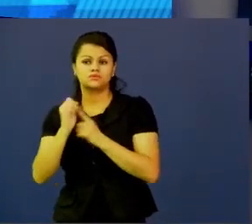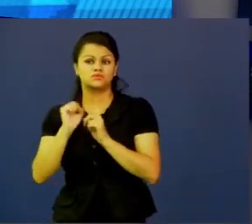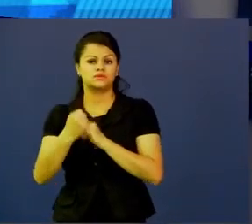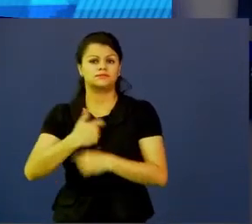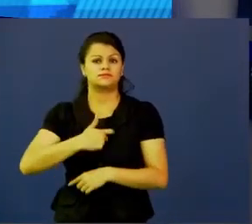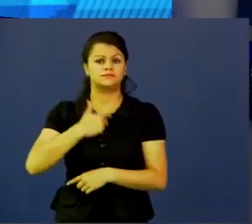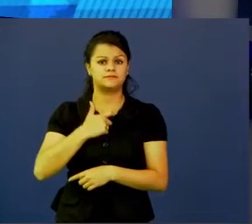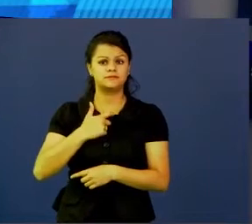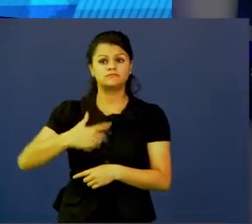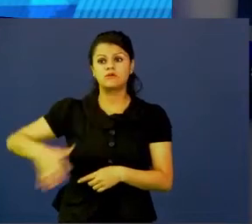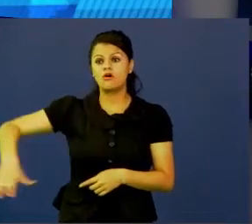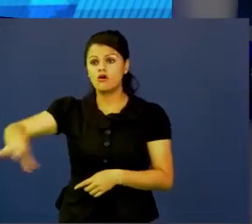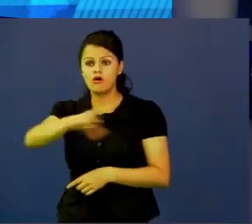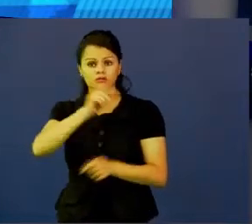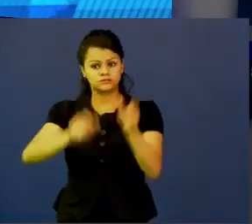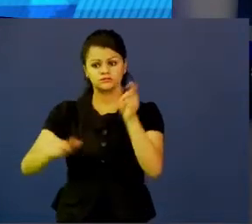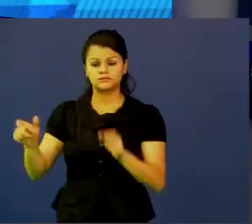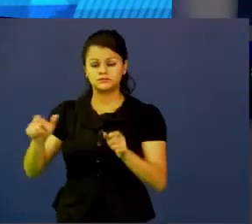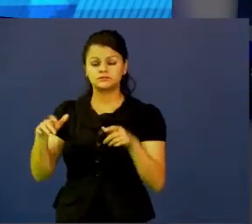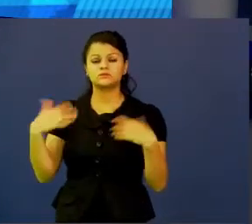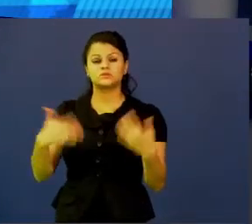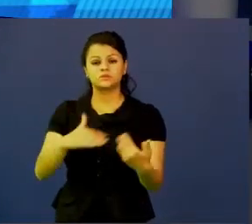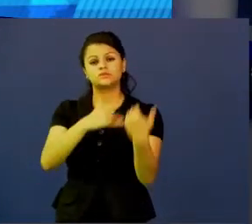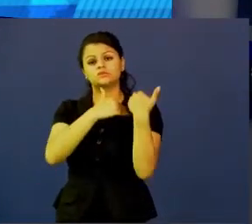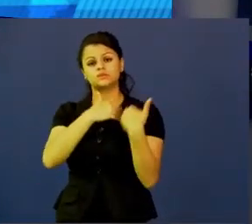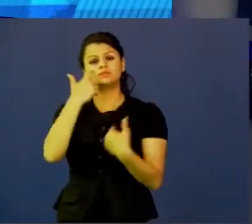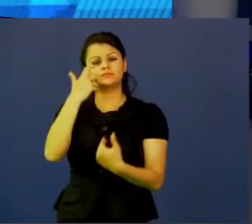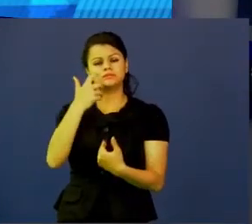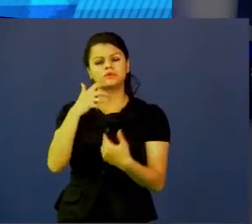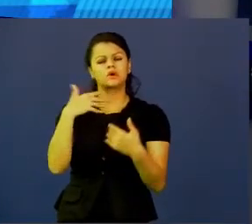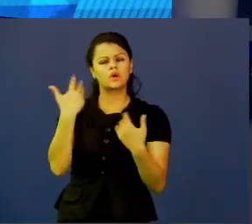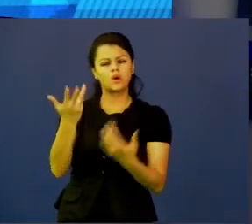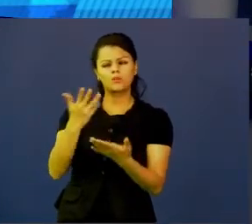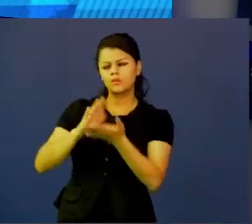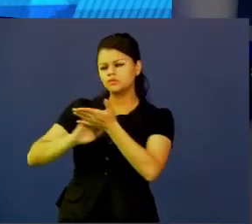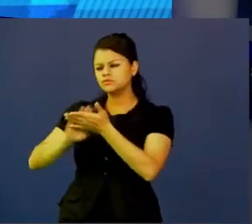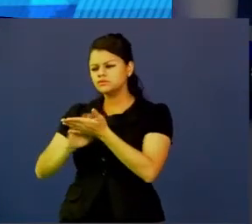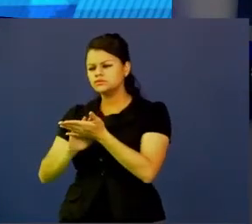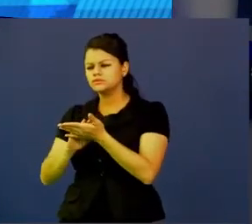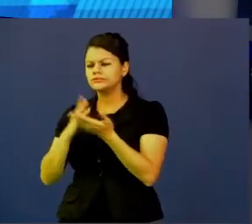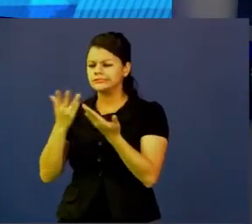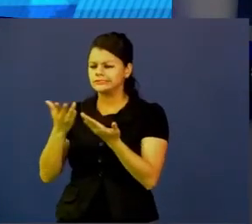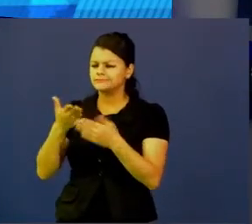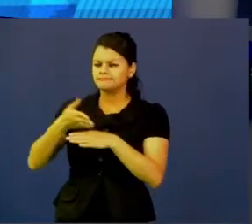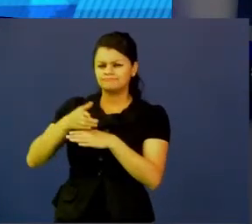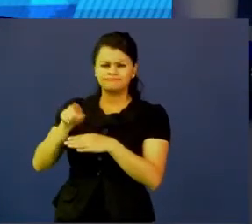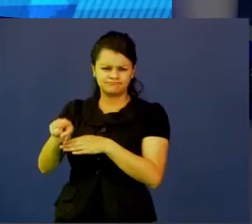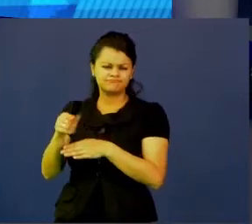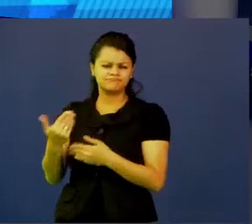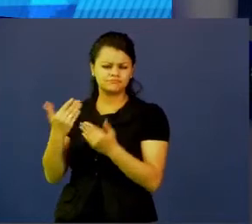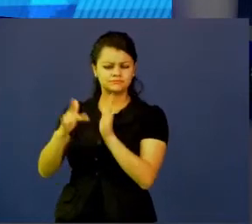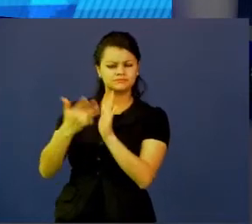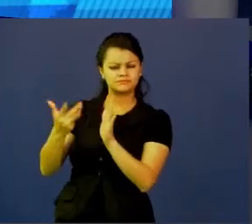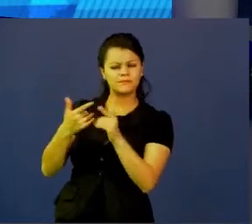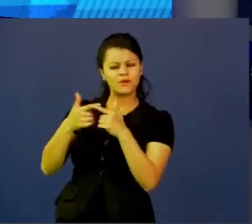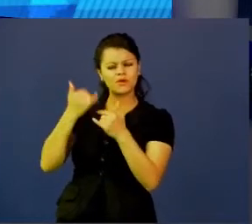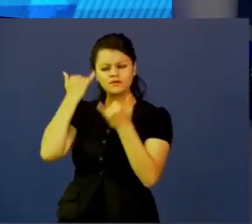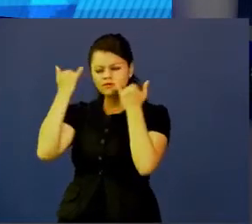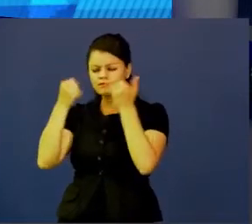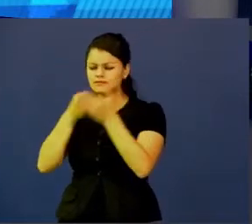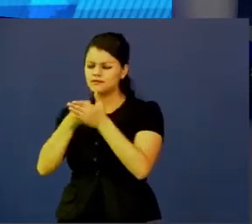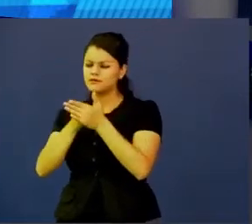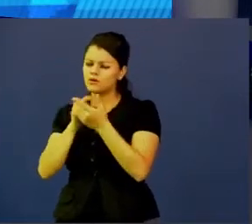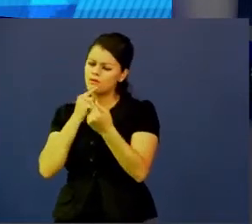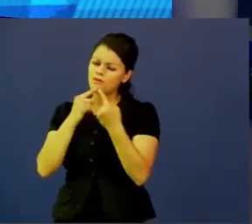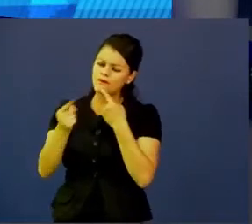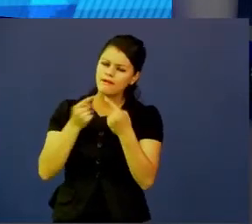enormes para pacificar este medio digital, para encontrar un tono y unas maneras en que podamos hablar y sobre todo